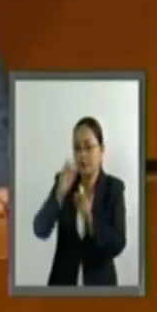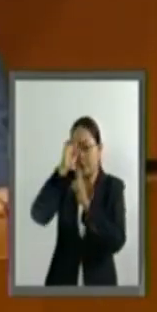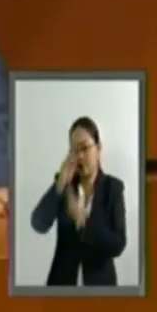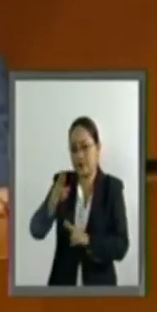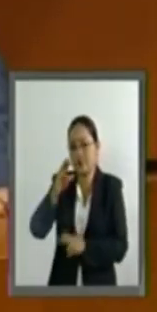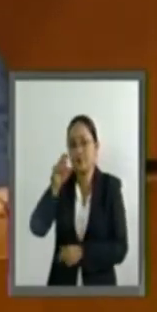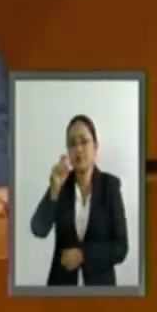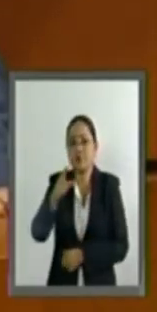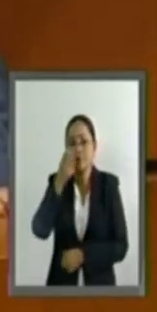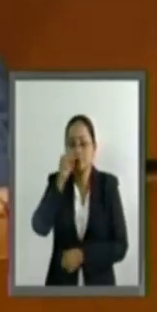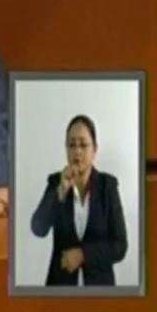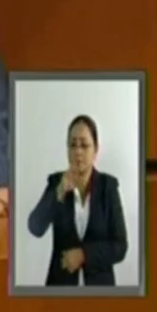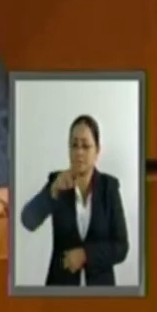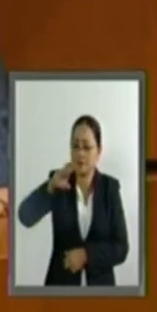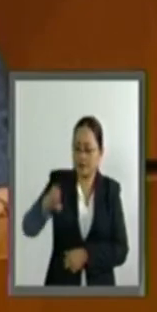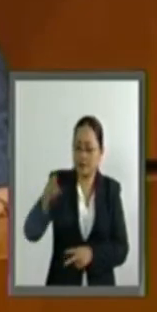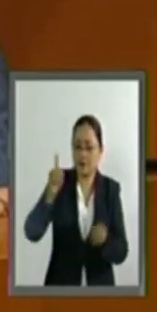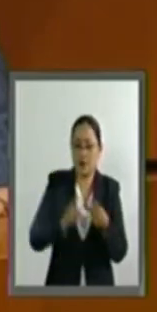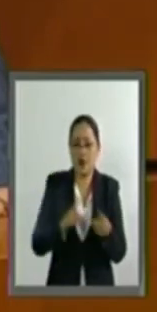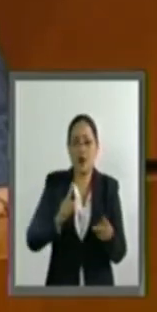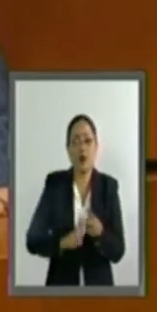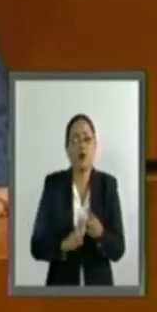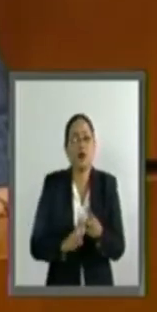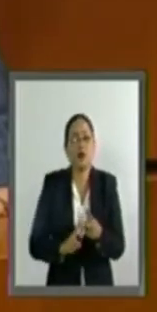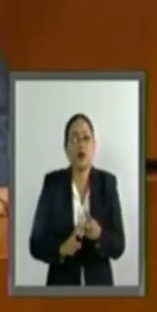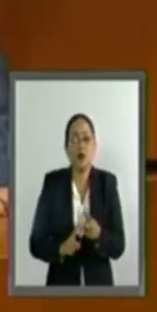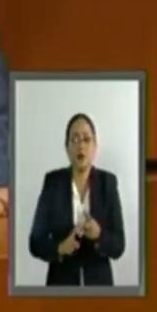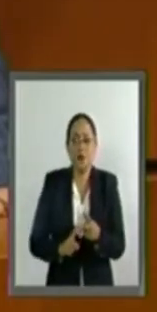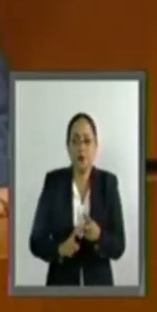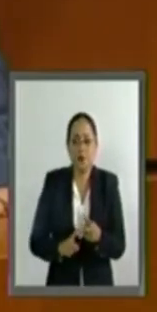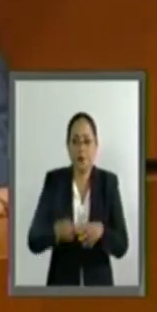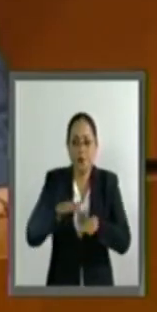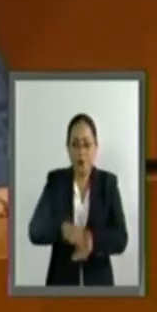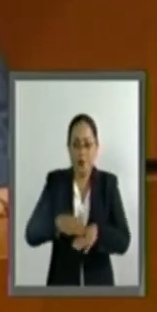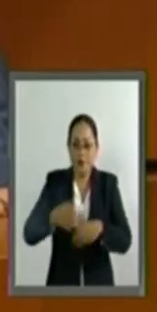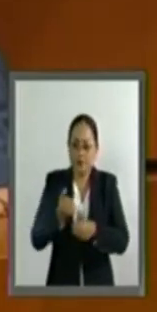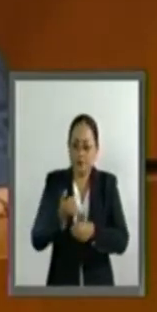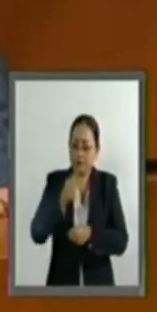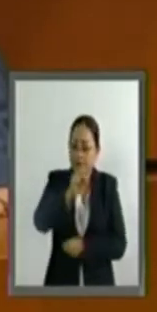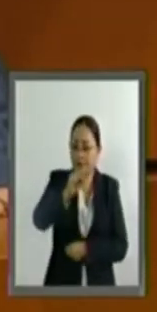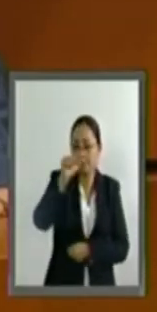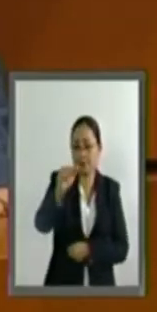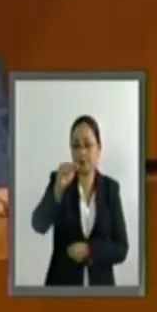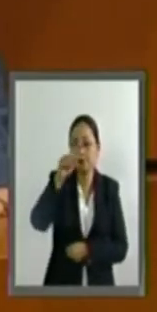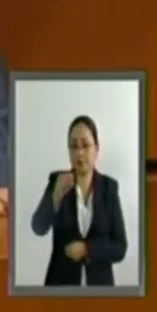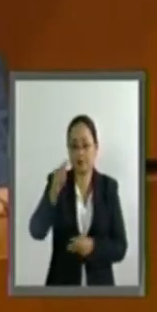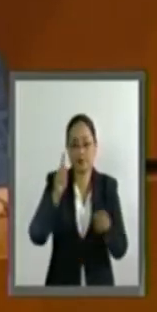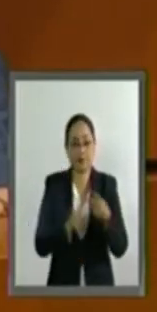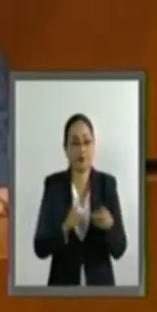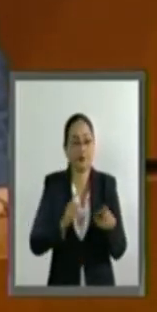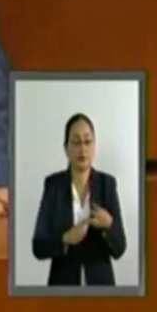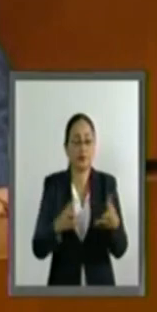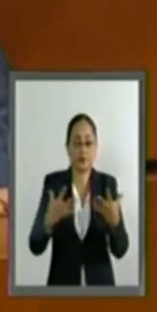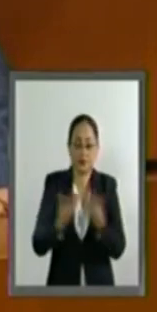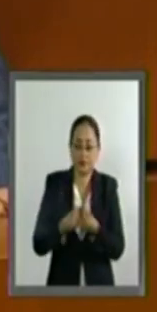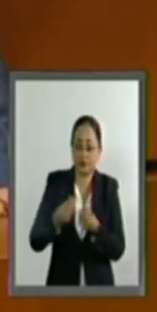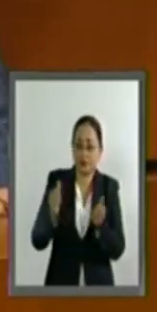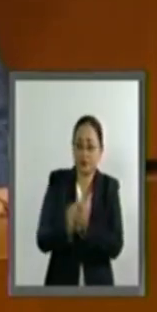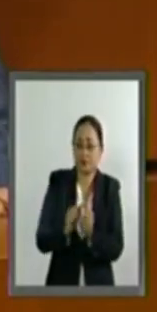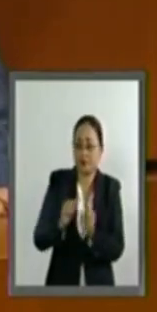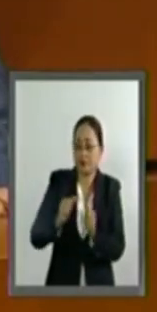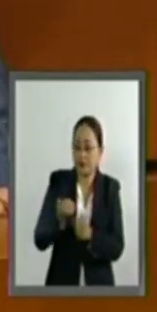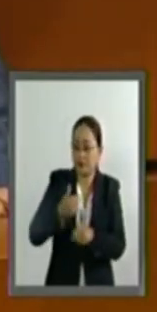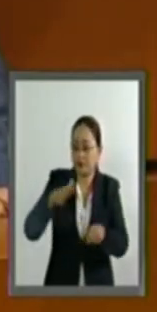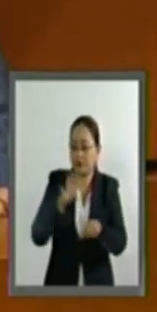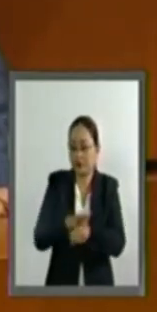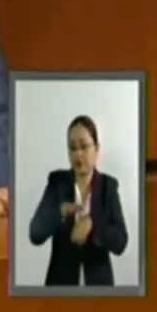la Secretaría de Relaciones Exteriores, al Servicio de Administración Tributaria SAT, a través de su Administración